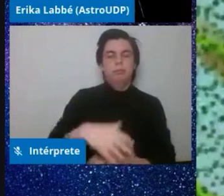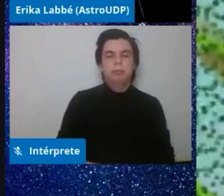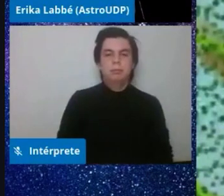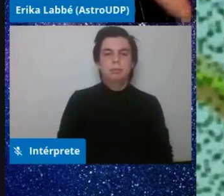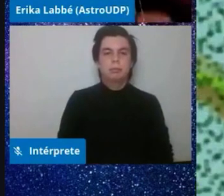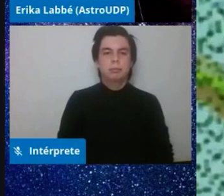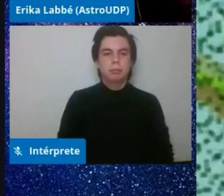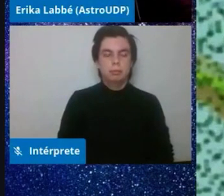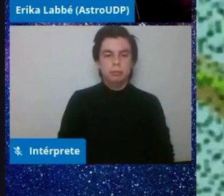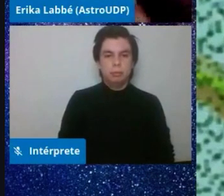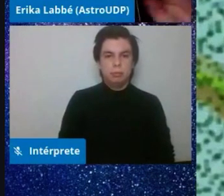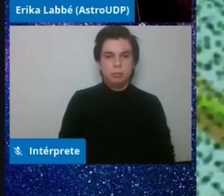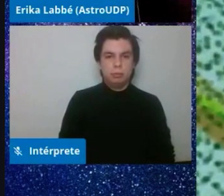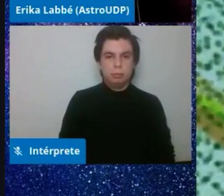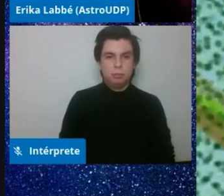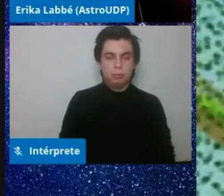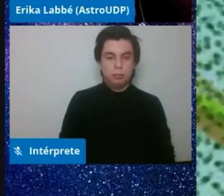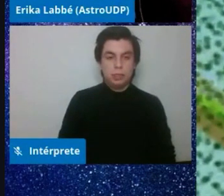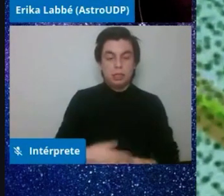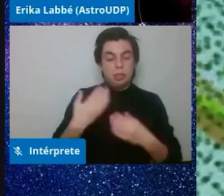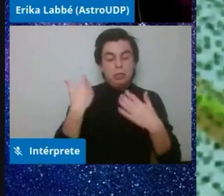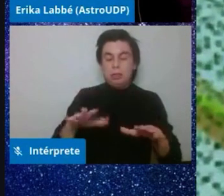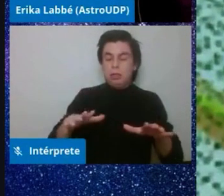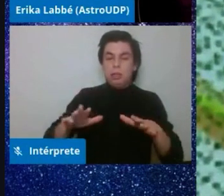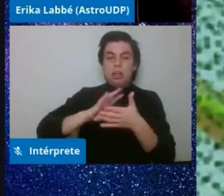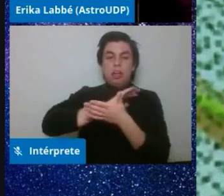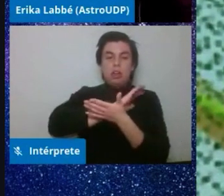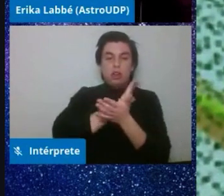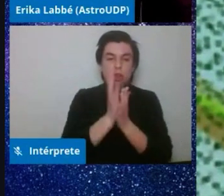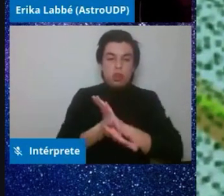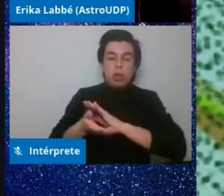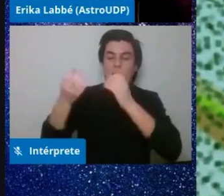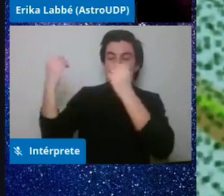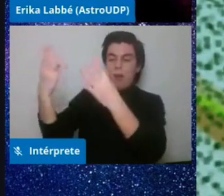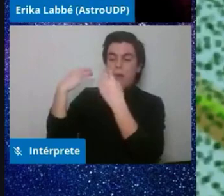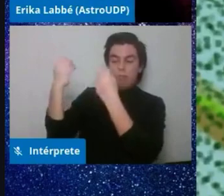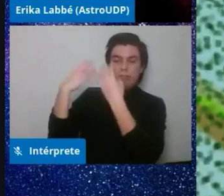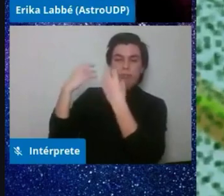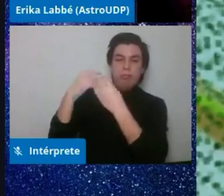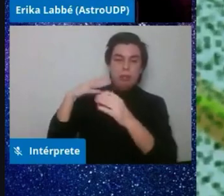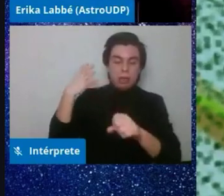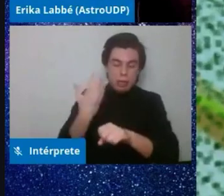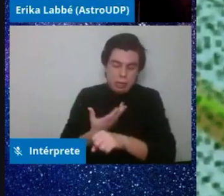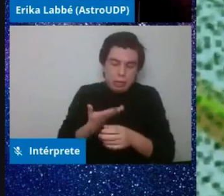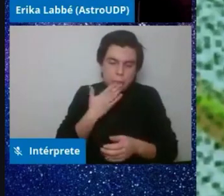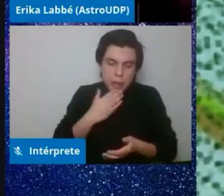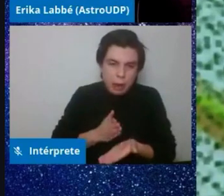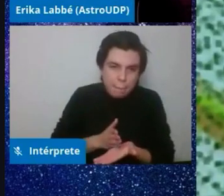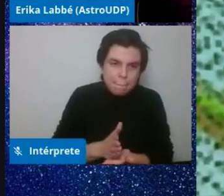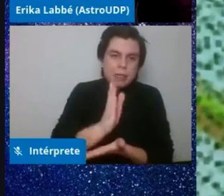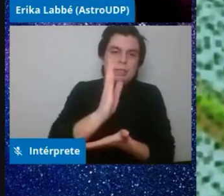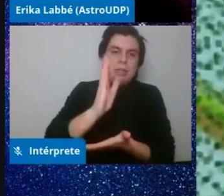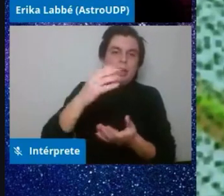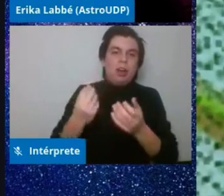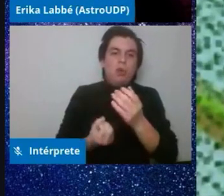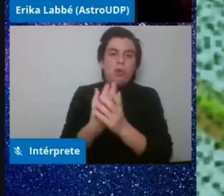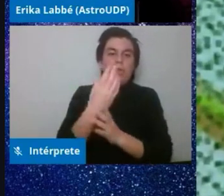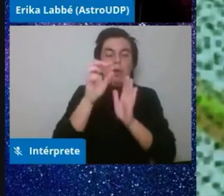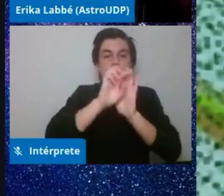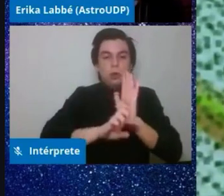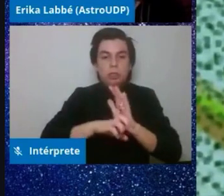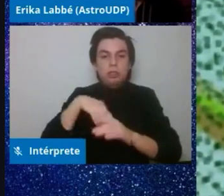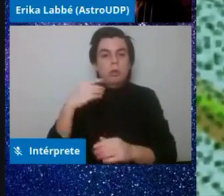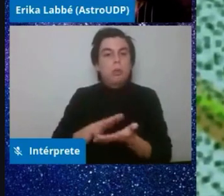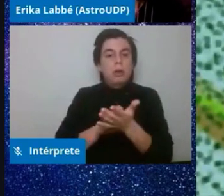Bueno, de todas estas capacitaciones también han nacido nuevos proyectos muy creativos. Como les mencioné anteriormente, Dedoscopio es uno de